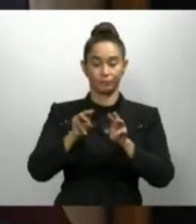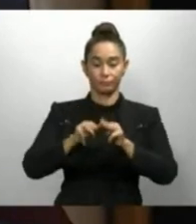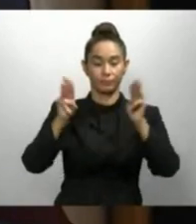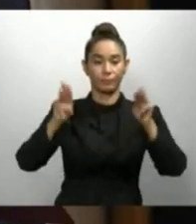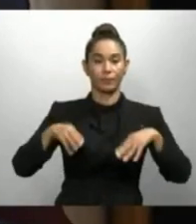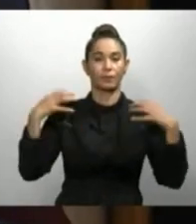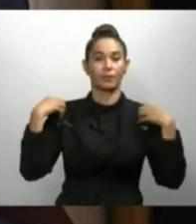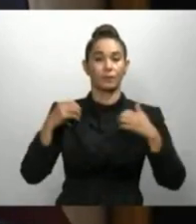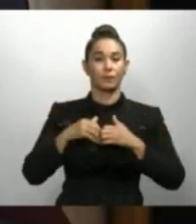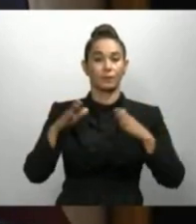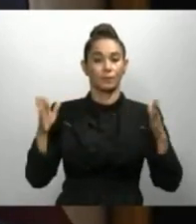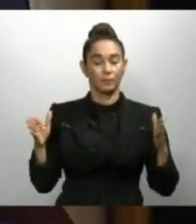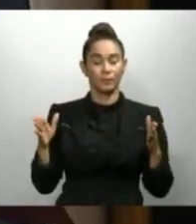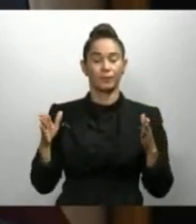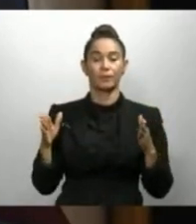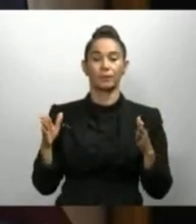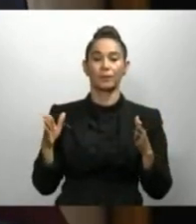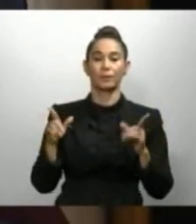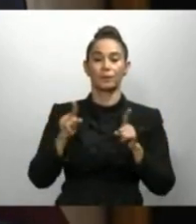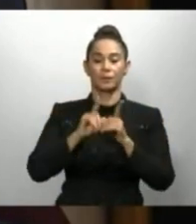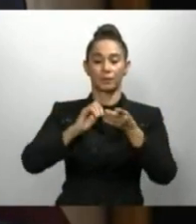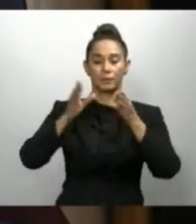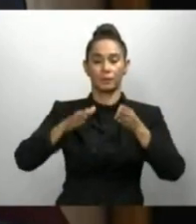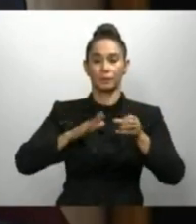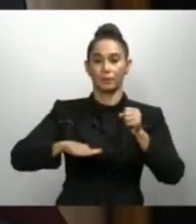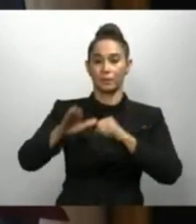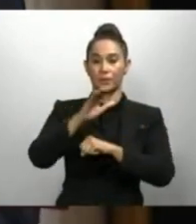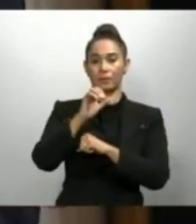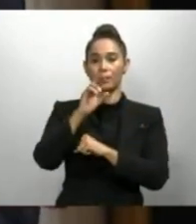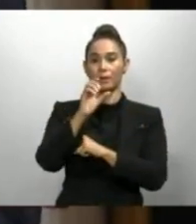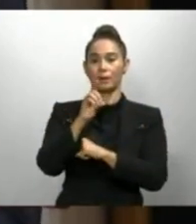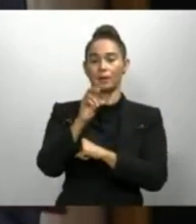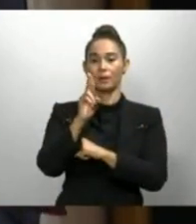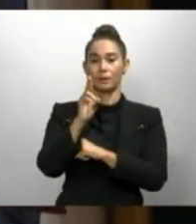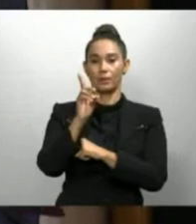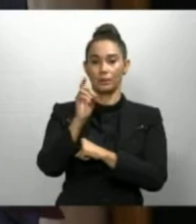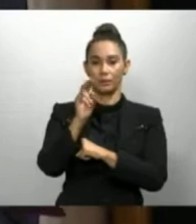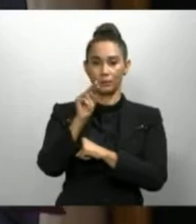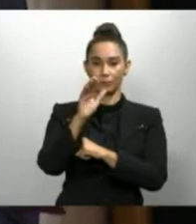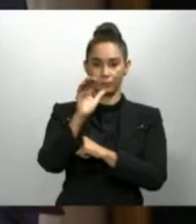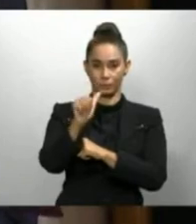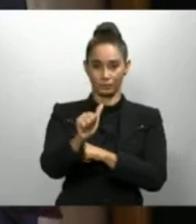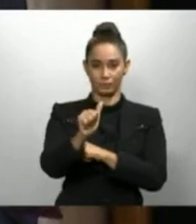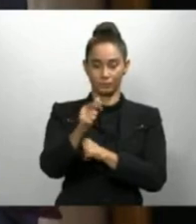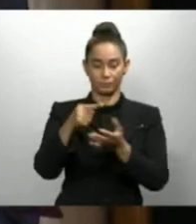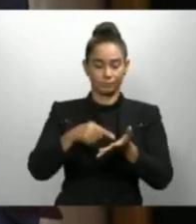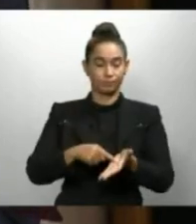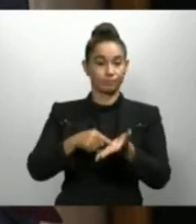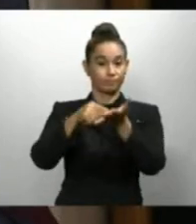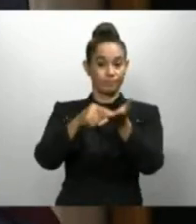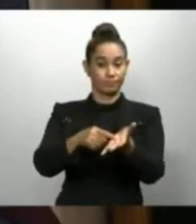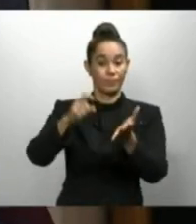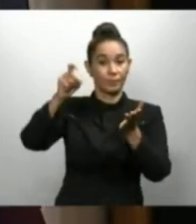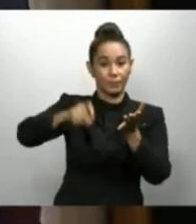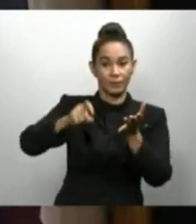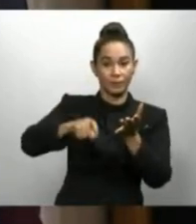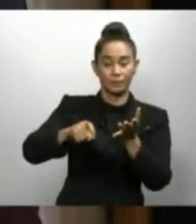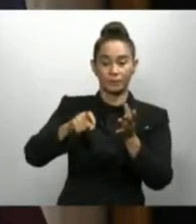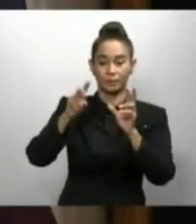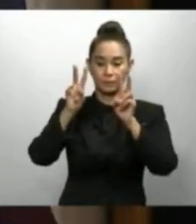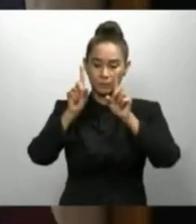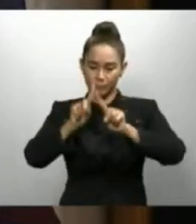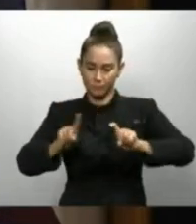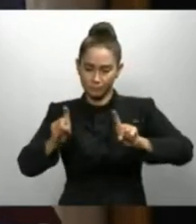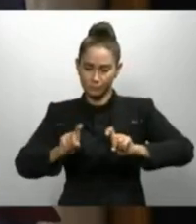Ministerio de Salud Pública y Asistencia Social y a la Dirección General de Aduanas, las muestras requeridas para los